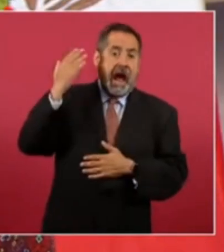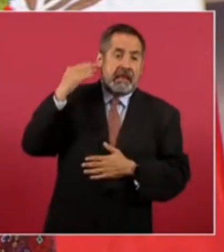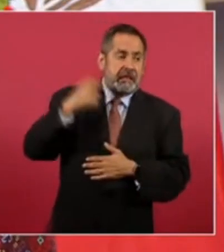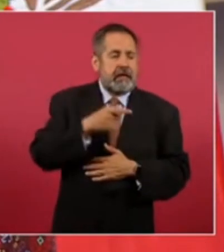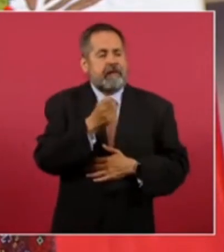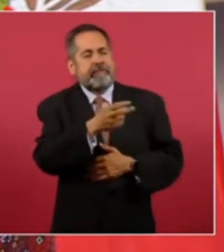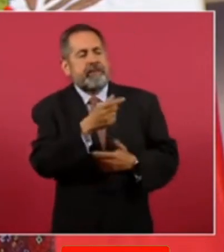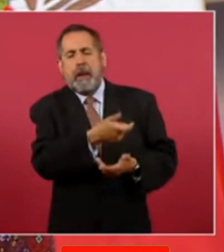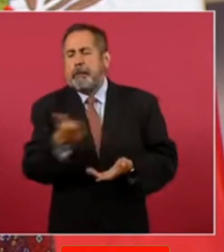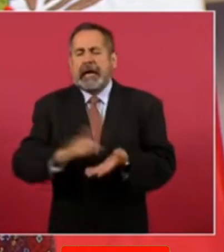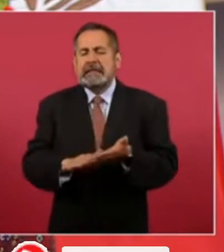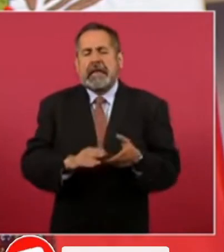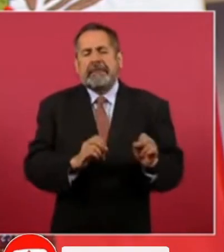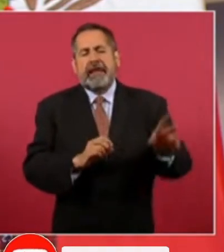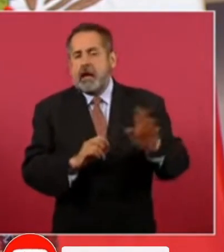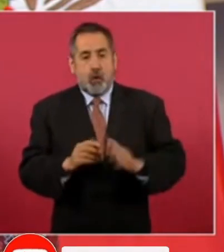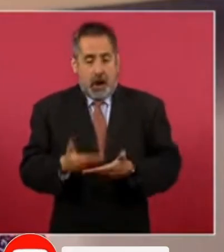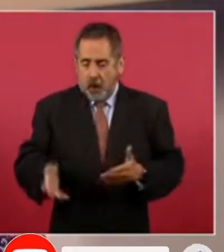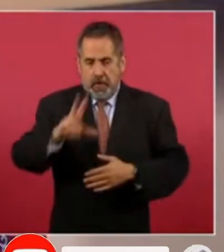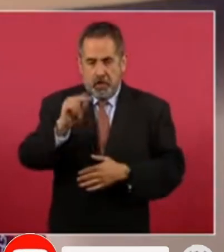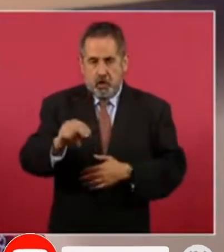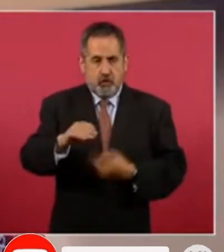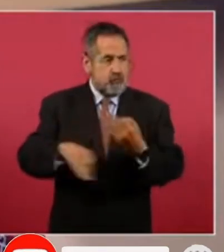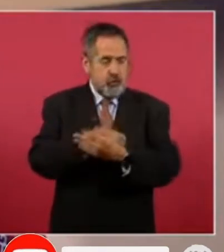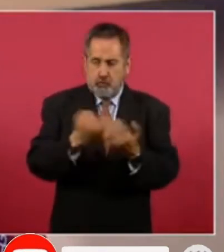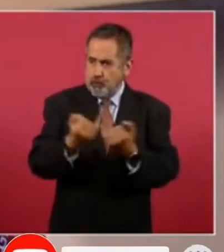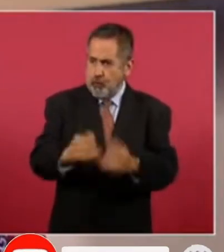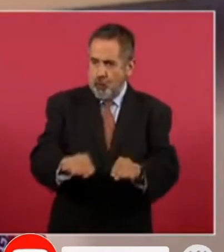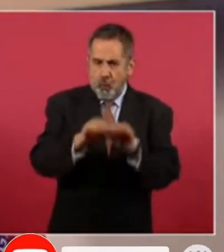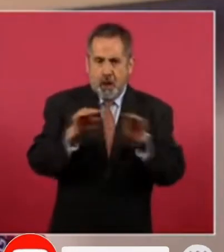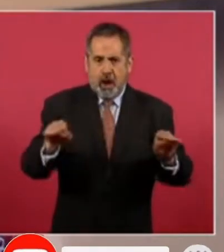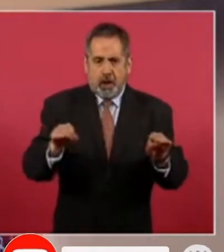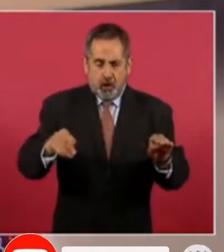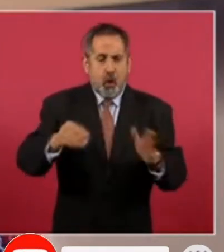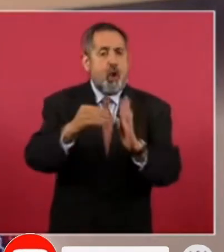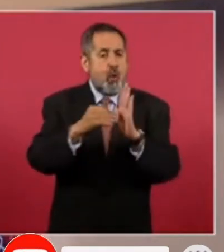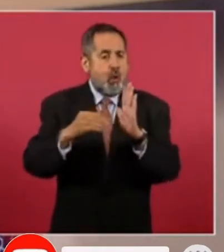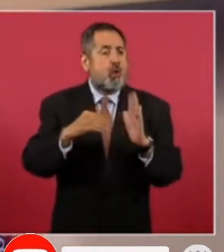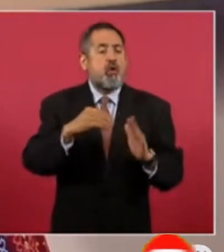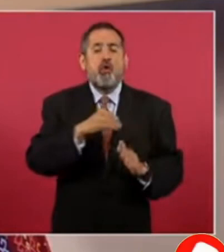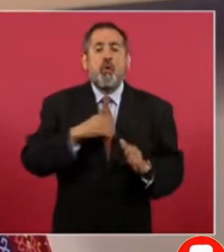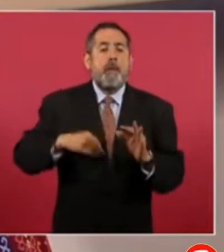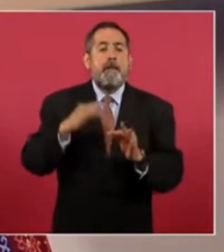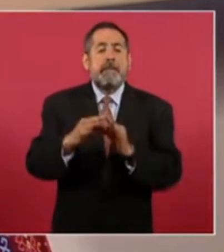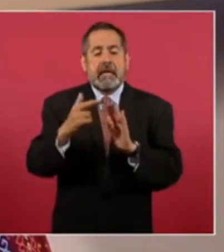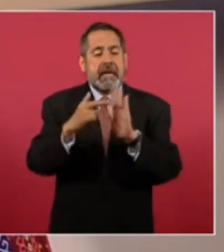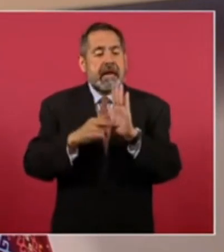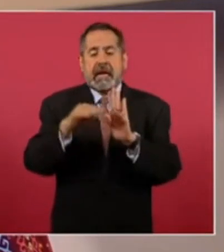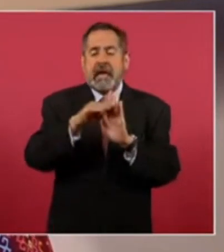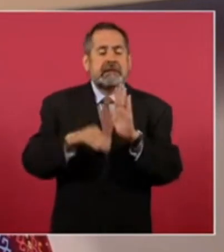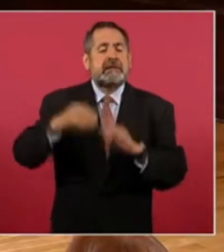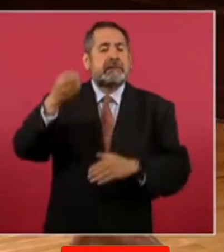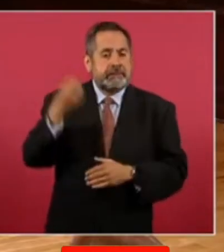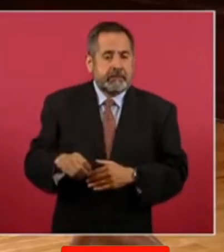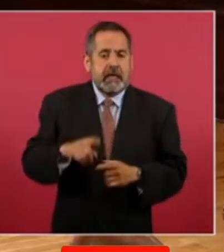las condonaciones de impuestos millonarias. Ahora sí se cumple la regla de proporcionalidad, es